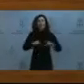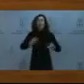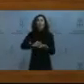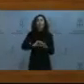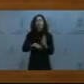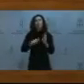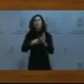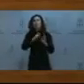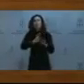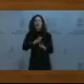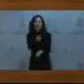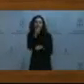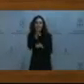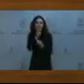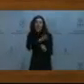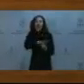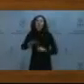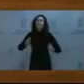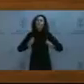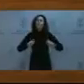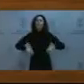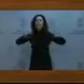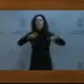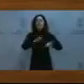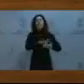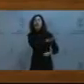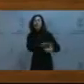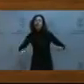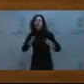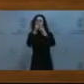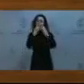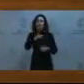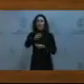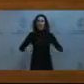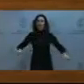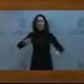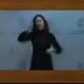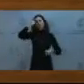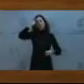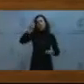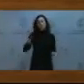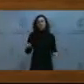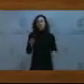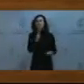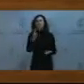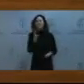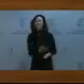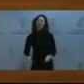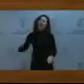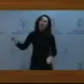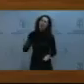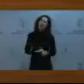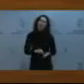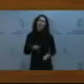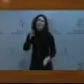vivienda para dar mejor cobertura a la ciudadanía. Es decir, que el PP pide una vez más y exige al Gobierno de Asturias lo que rechaza en el